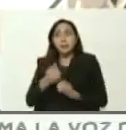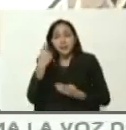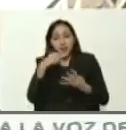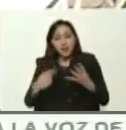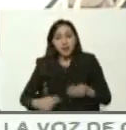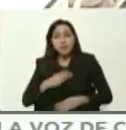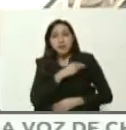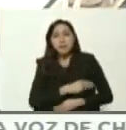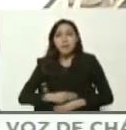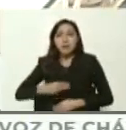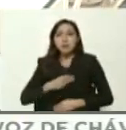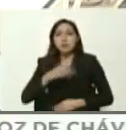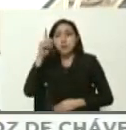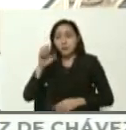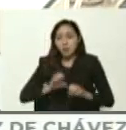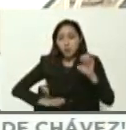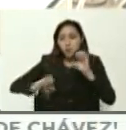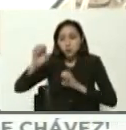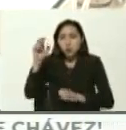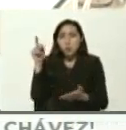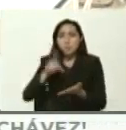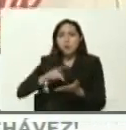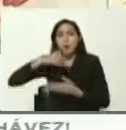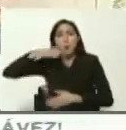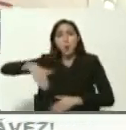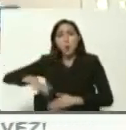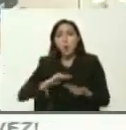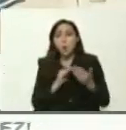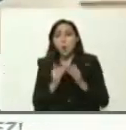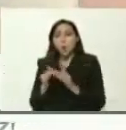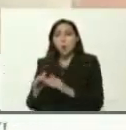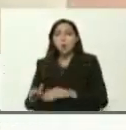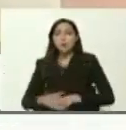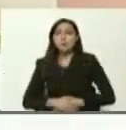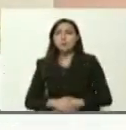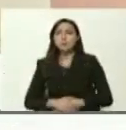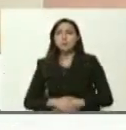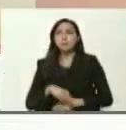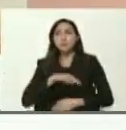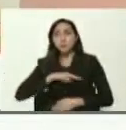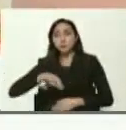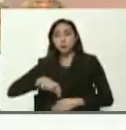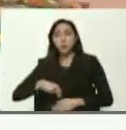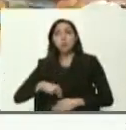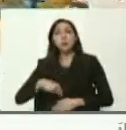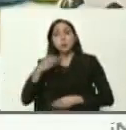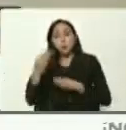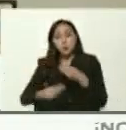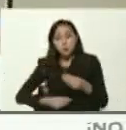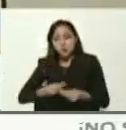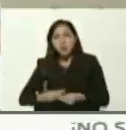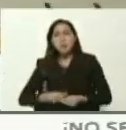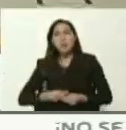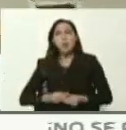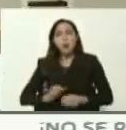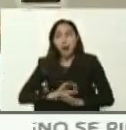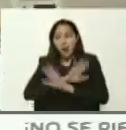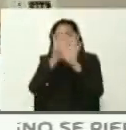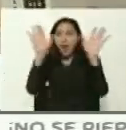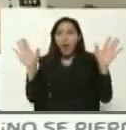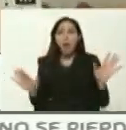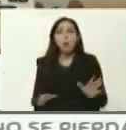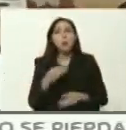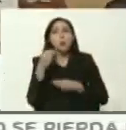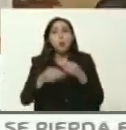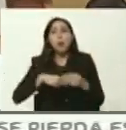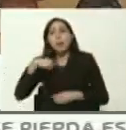través del diagnóstico participativo comunitario que ya formulamos, que ya levantamos, tenemos precisado y en